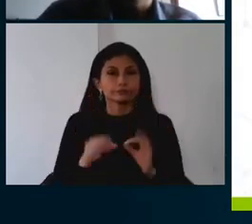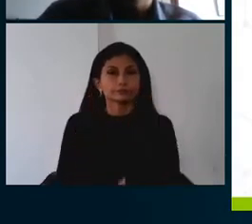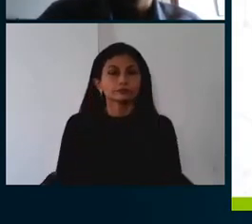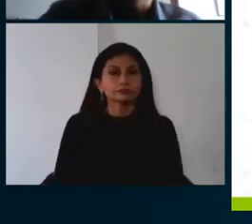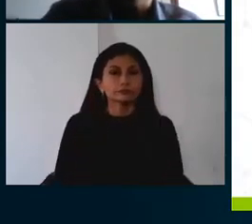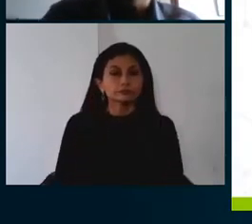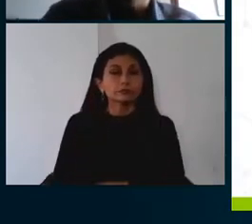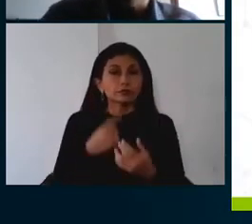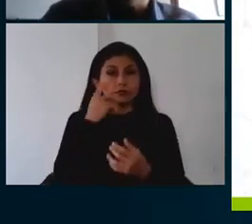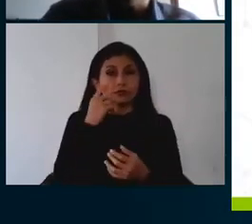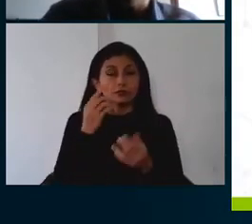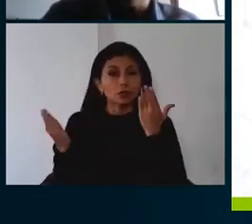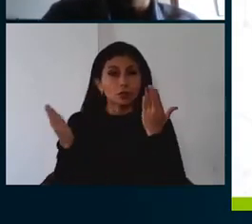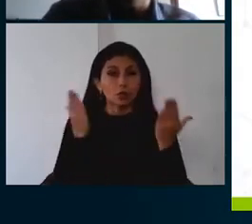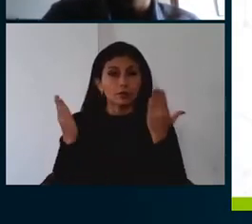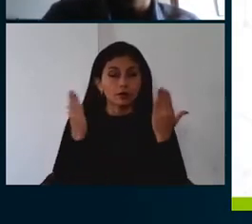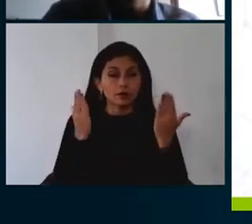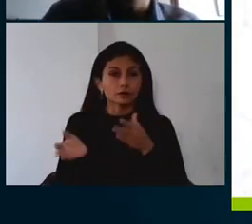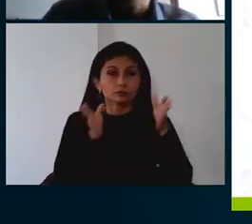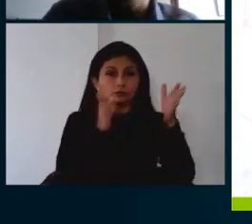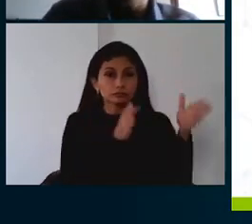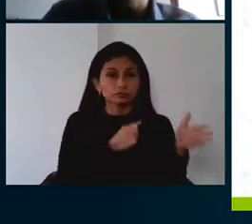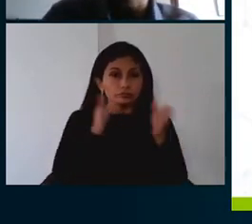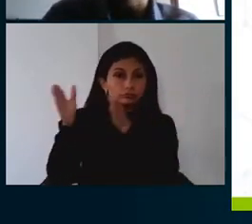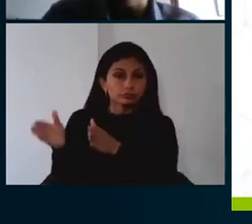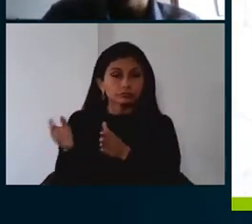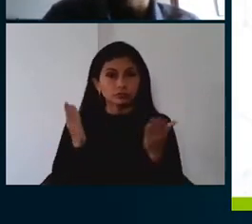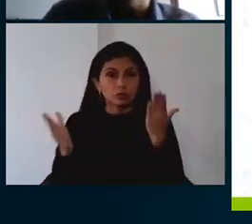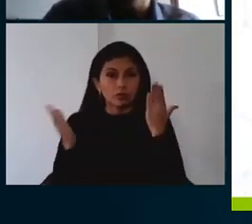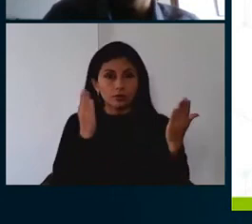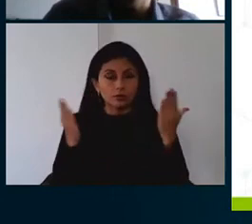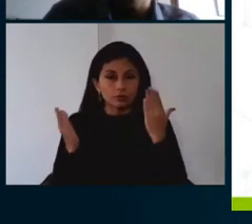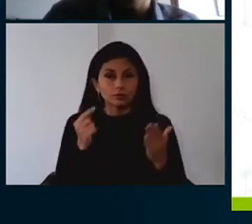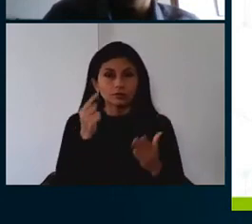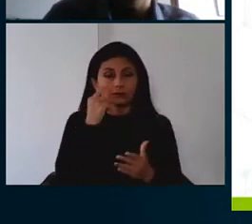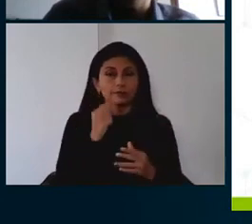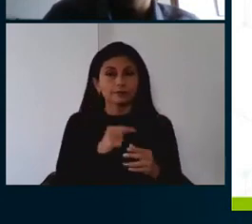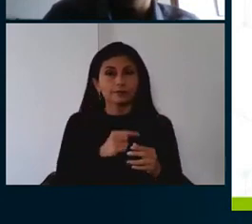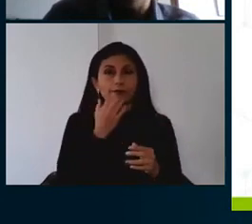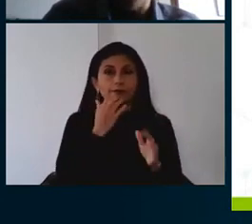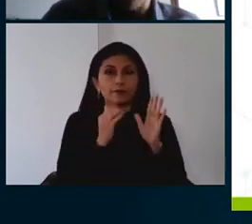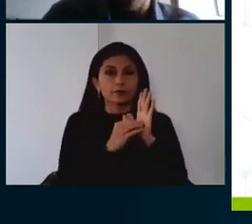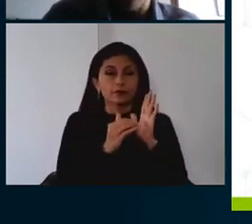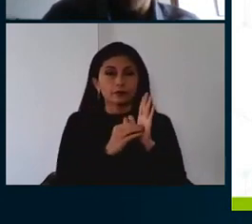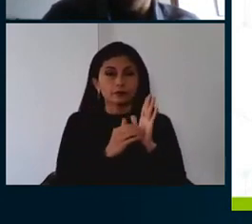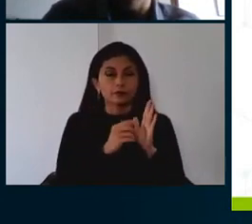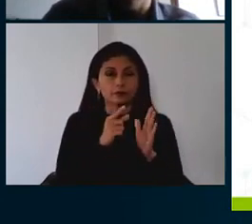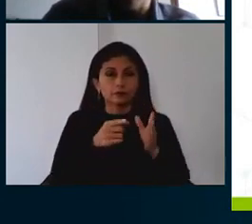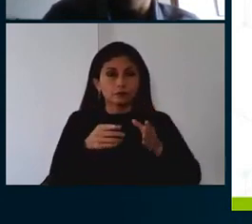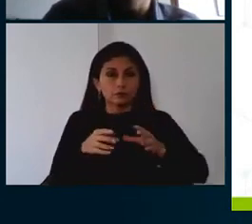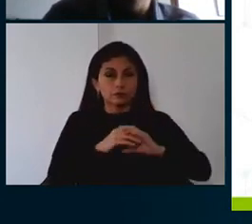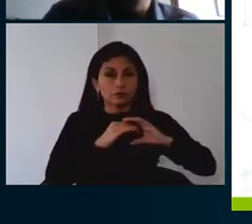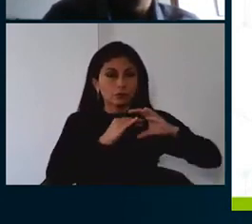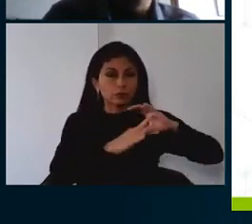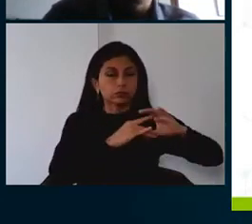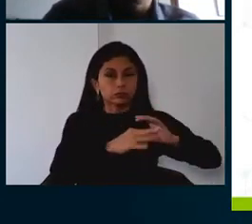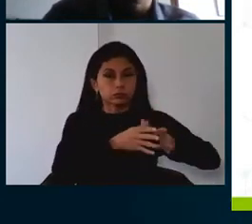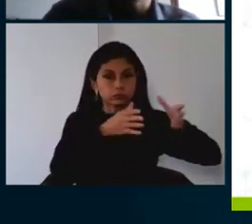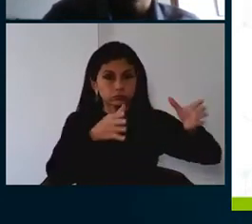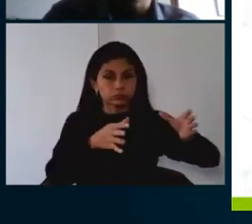Cuando se comparan los dos casos de estudio, bueno, aquí por ejemplo por el lado de un caudal de operación